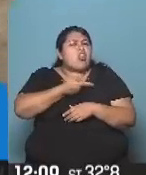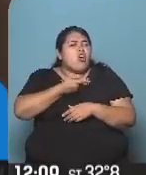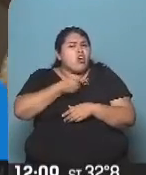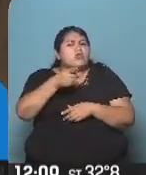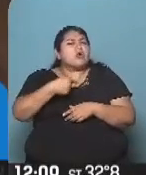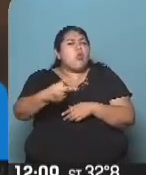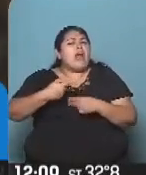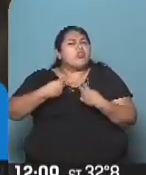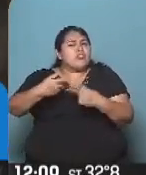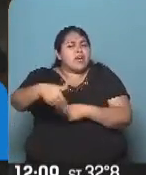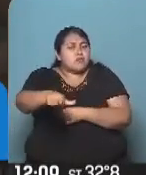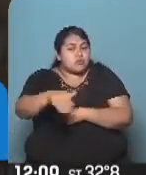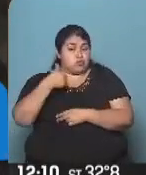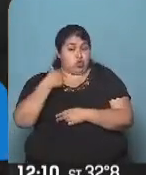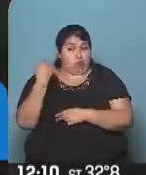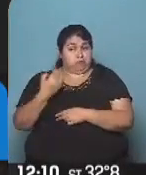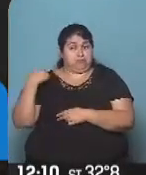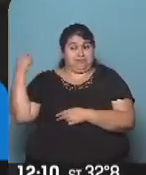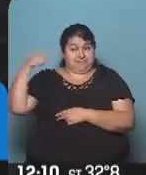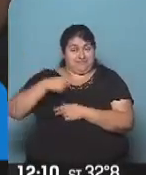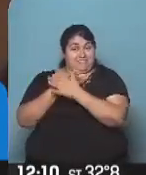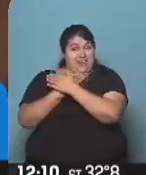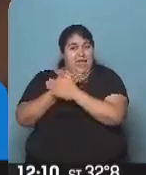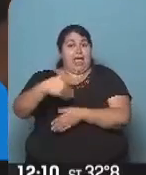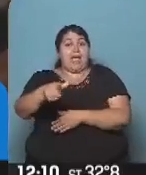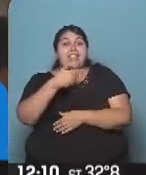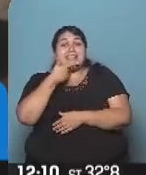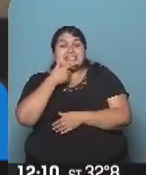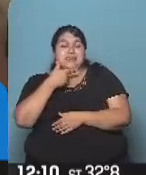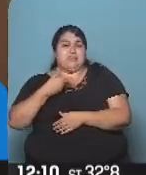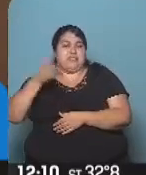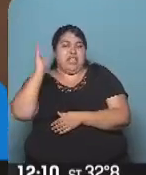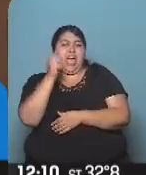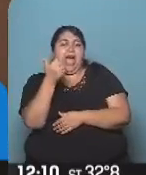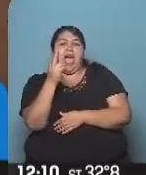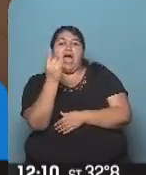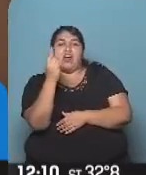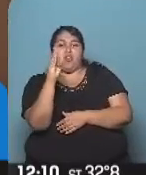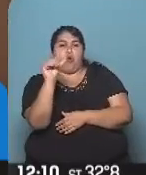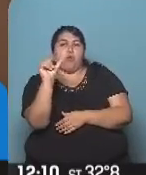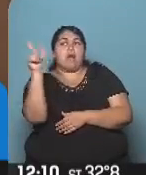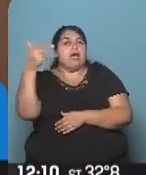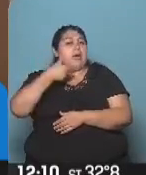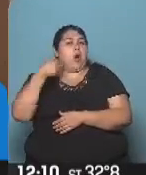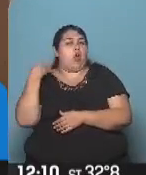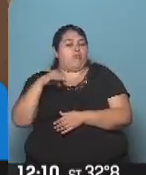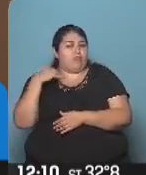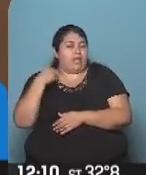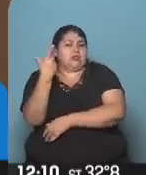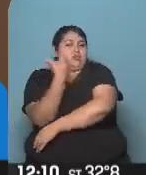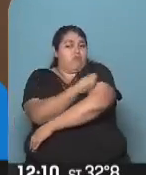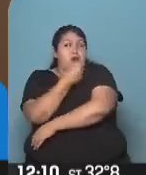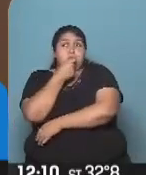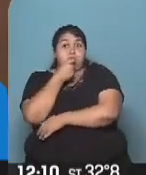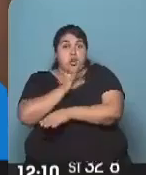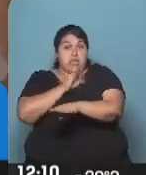viajas? Bueno, yo vengo de Lomas de Zamora, viajo el 17 de enero a Aruba. Bueno, es uno de los países que exigen que te apliques la vacuna porque si no, no